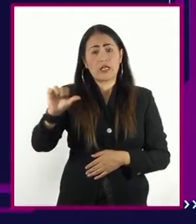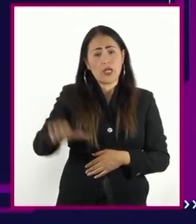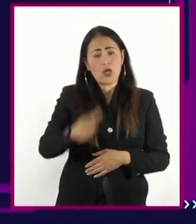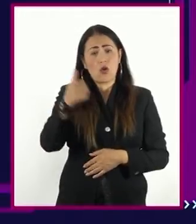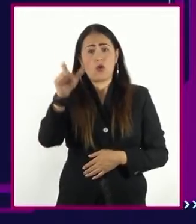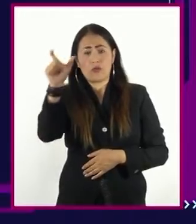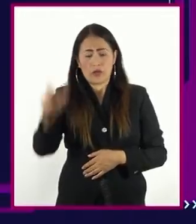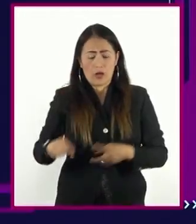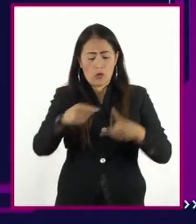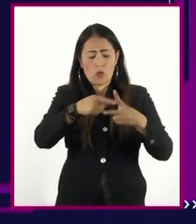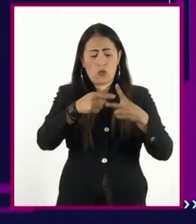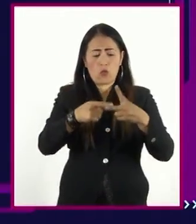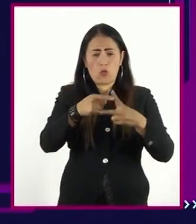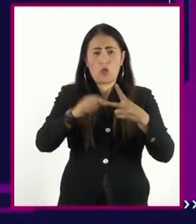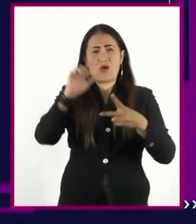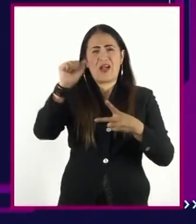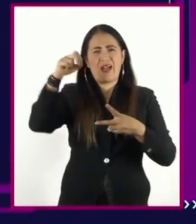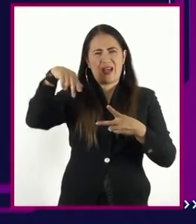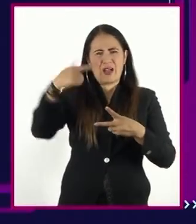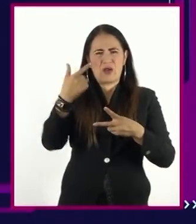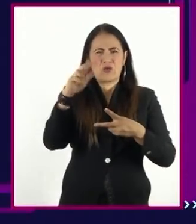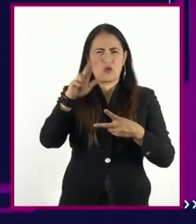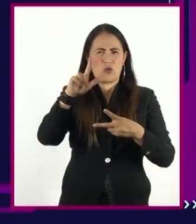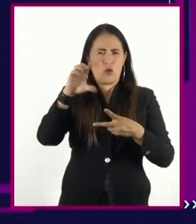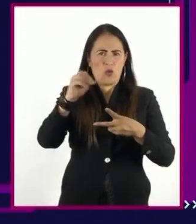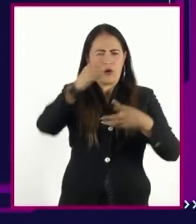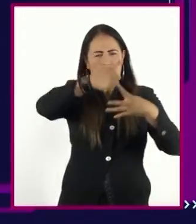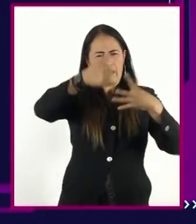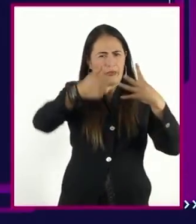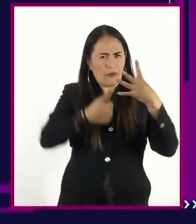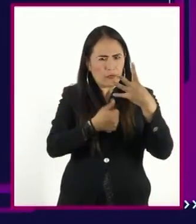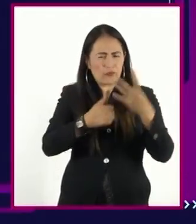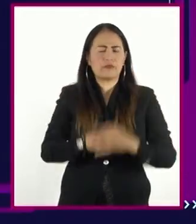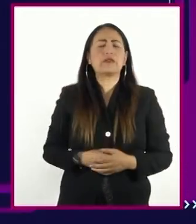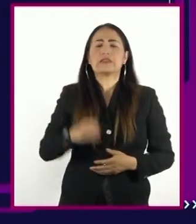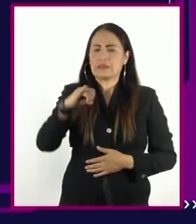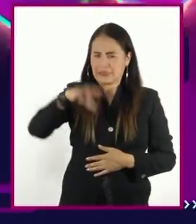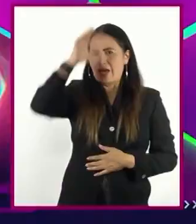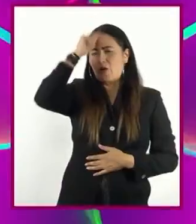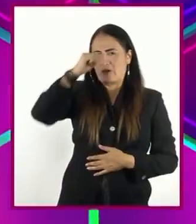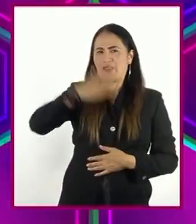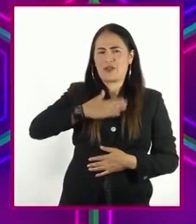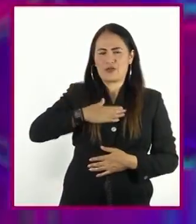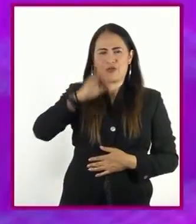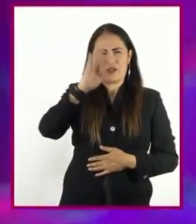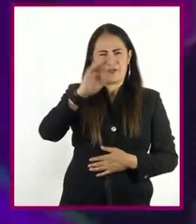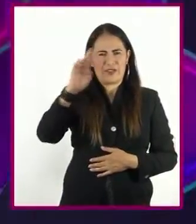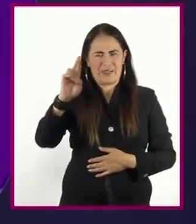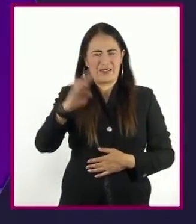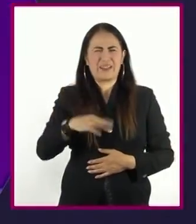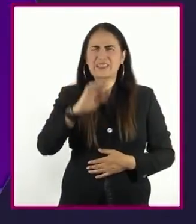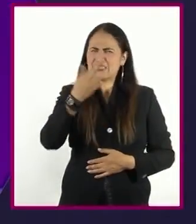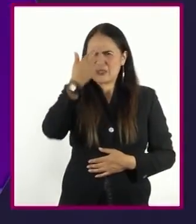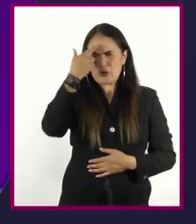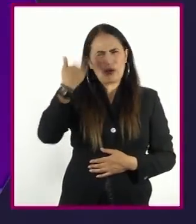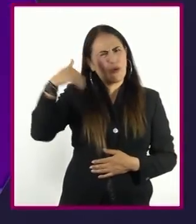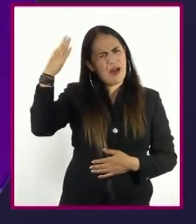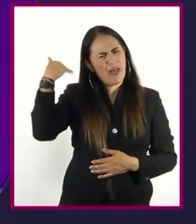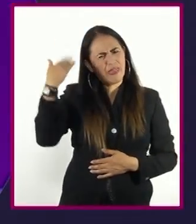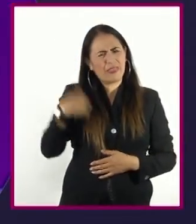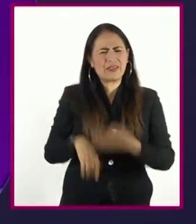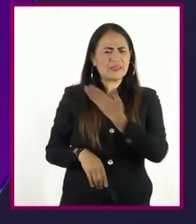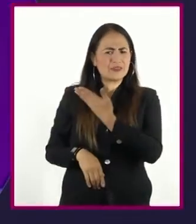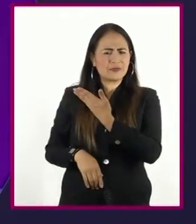del ángulo de cada sector. Excelente, maestra. Yo le ayudo a calcular las frecuencias relativas. Recuerdo muy bien que la